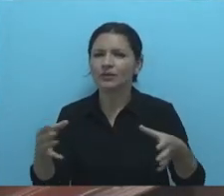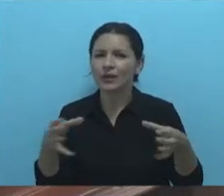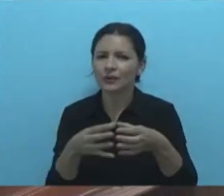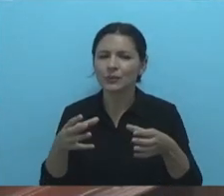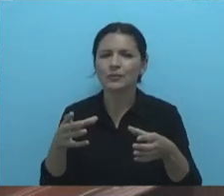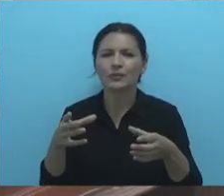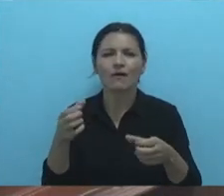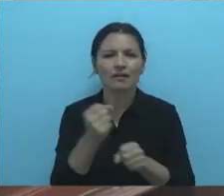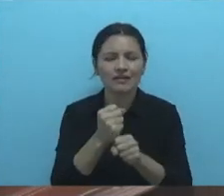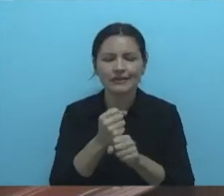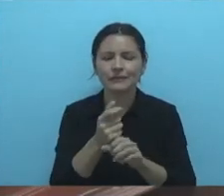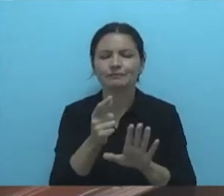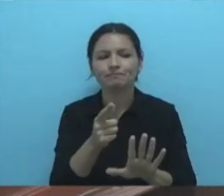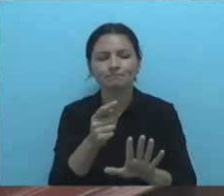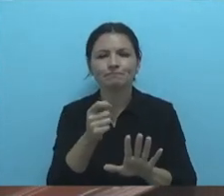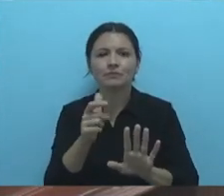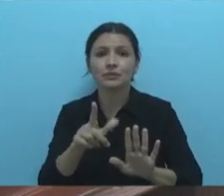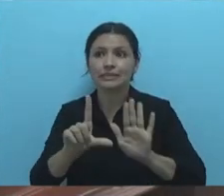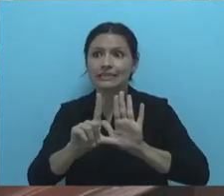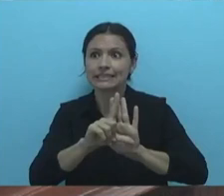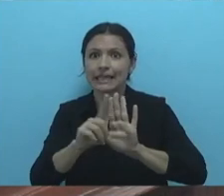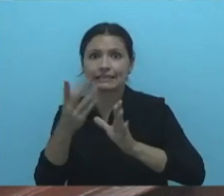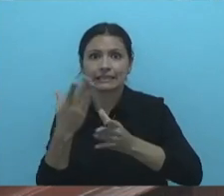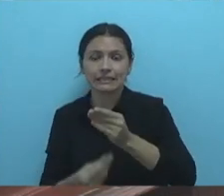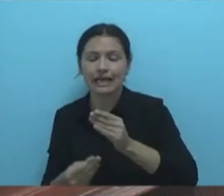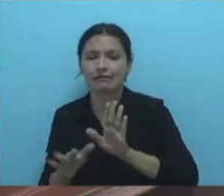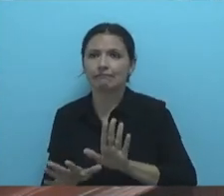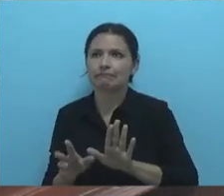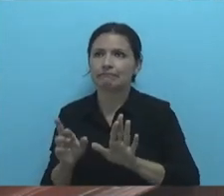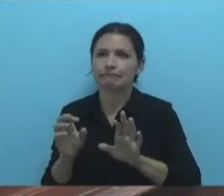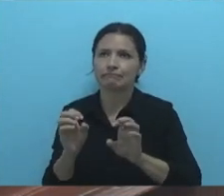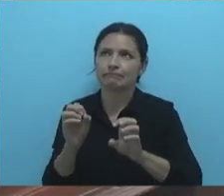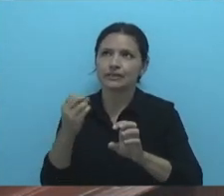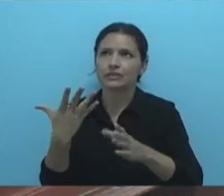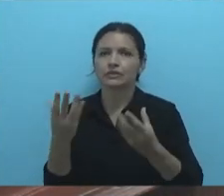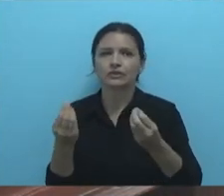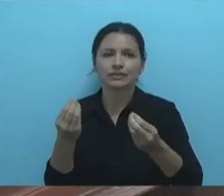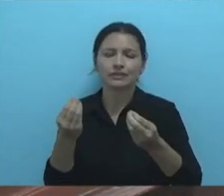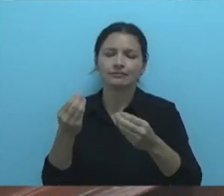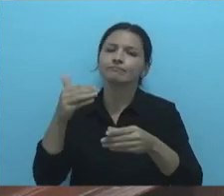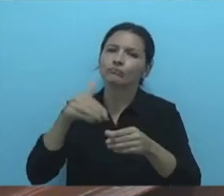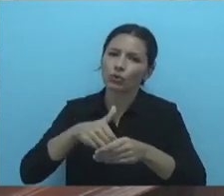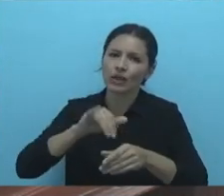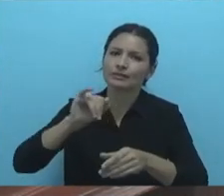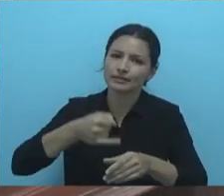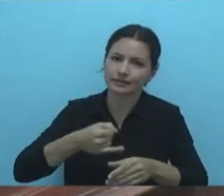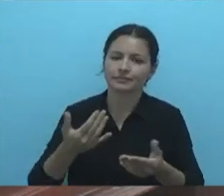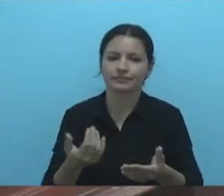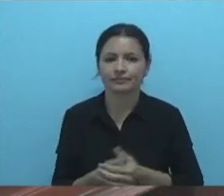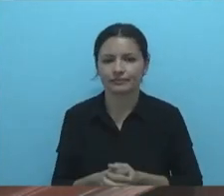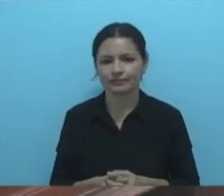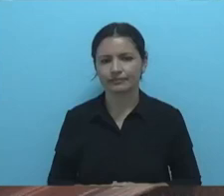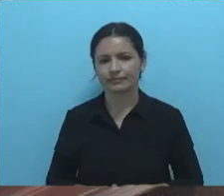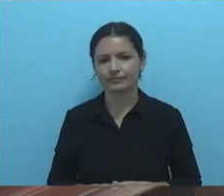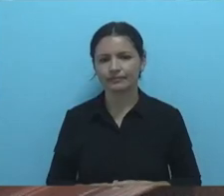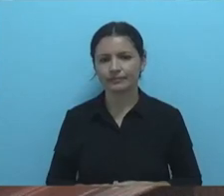pero entendemos que ante la posibilidad de que no exista ley es mejor aceptar este este texto que como viene propuesto